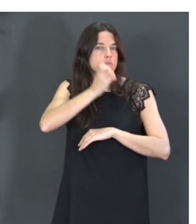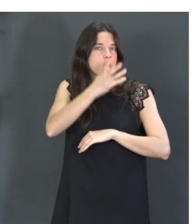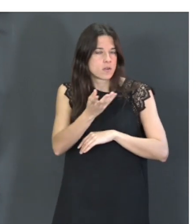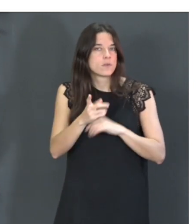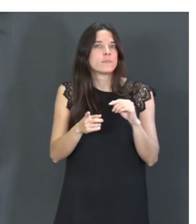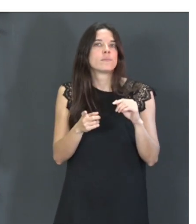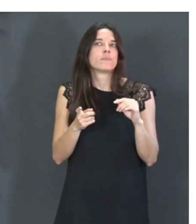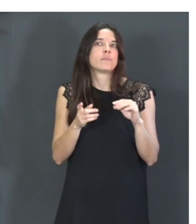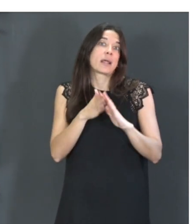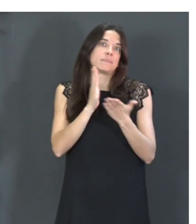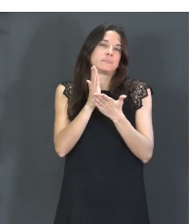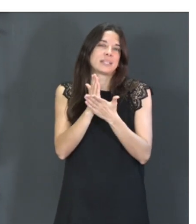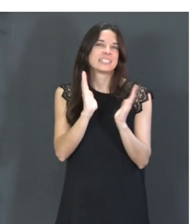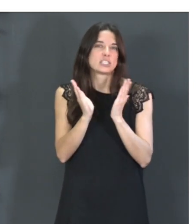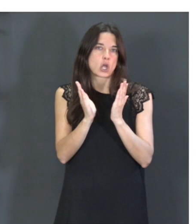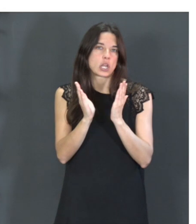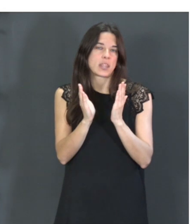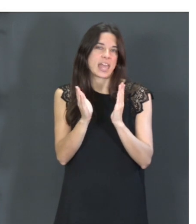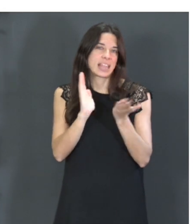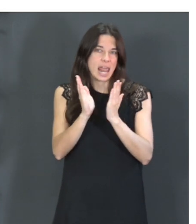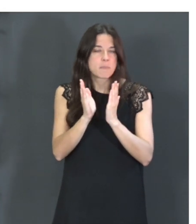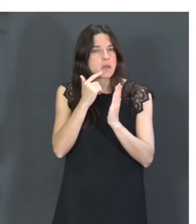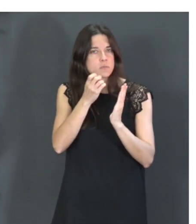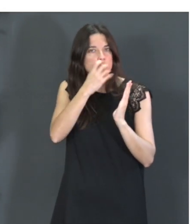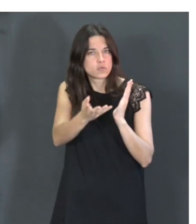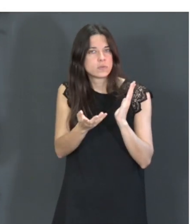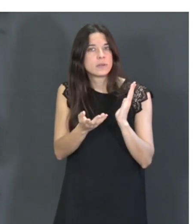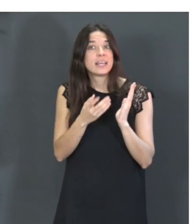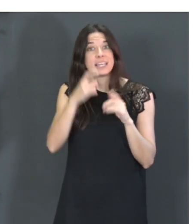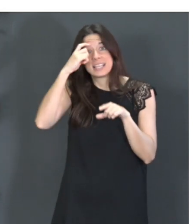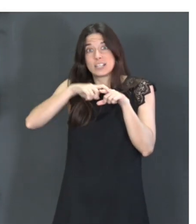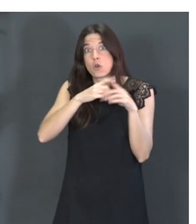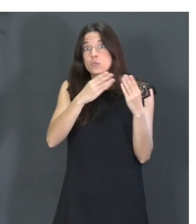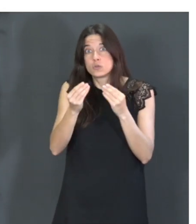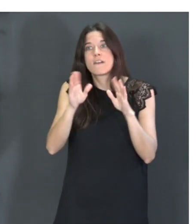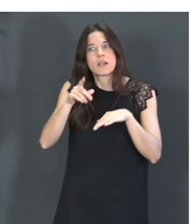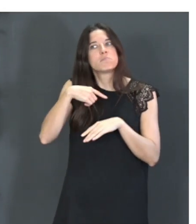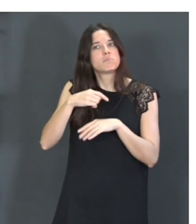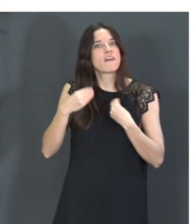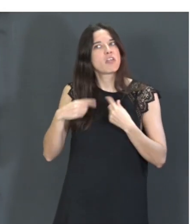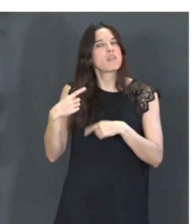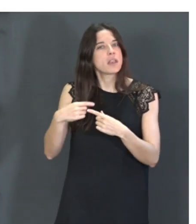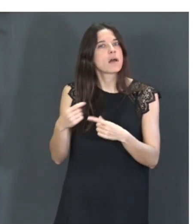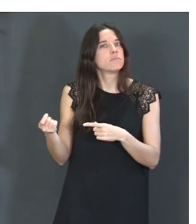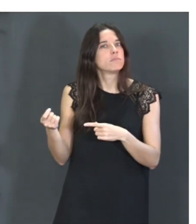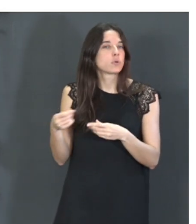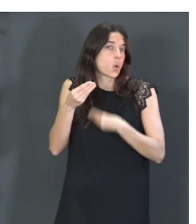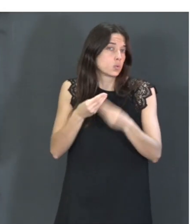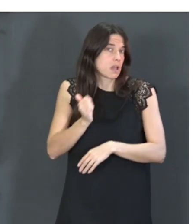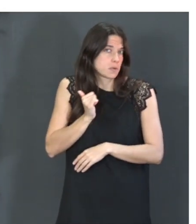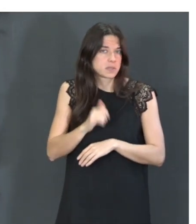utilizar en sesiones de terapia, y muchos han considerado integrarlo en su día a día.